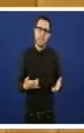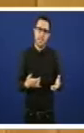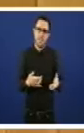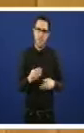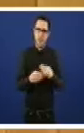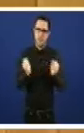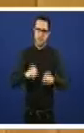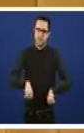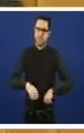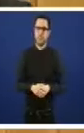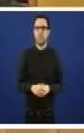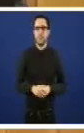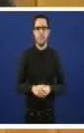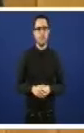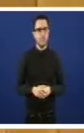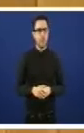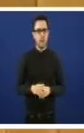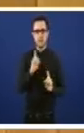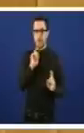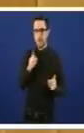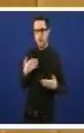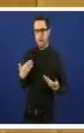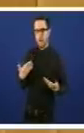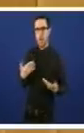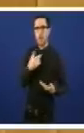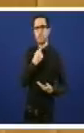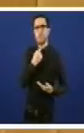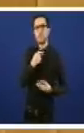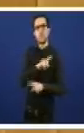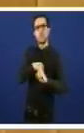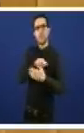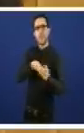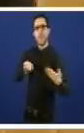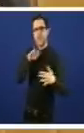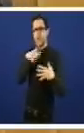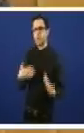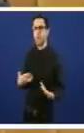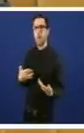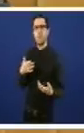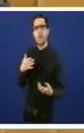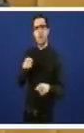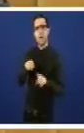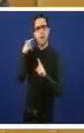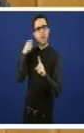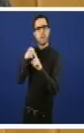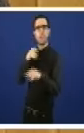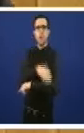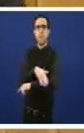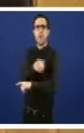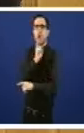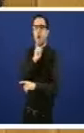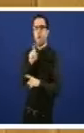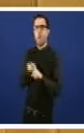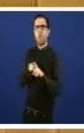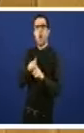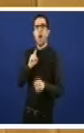cales serían os gustos da Xunta de Galiza actual para gobernar. Gobernar por decreto. Cando hai